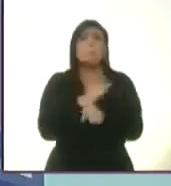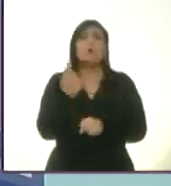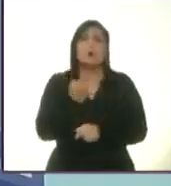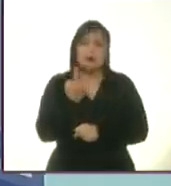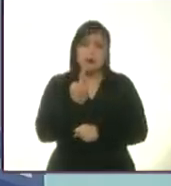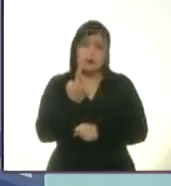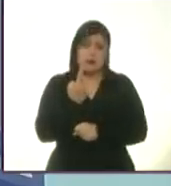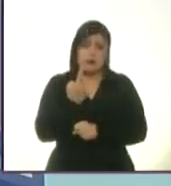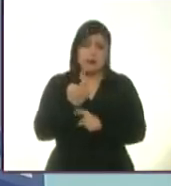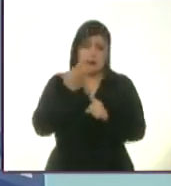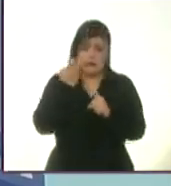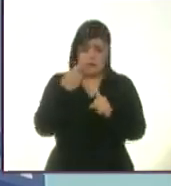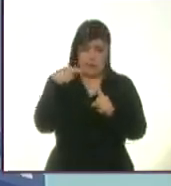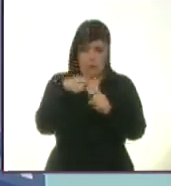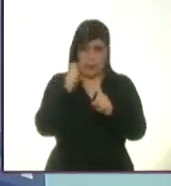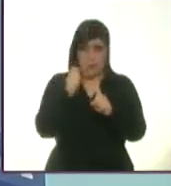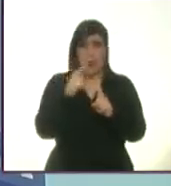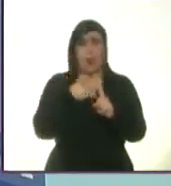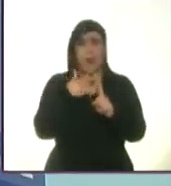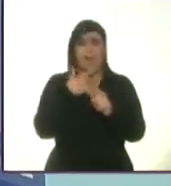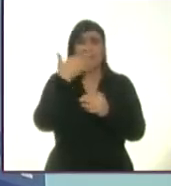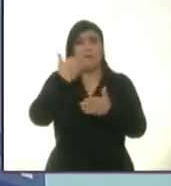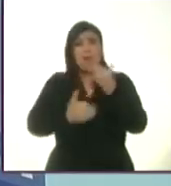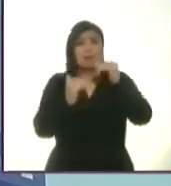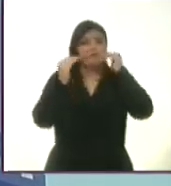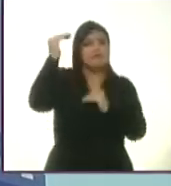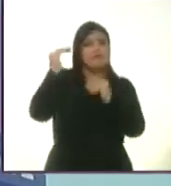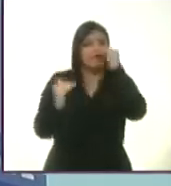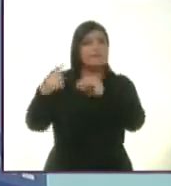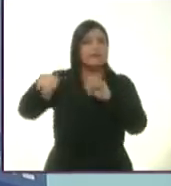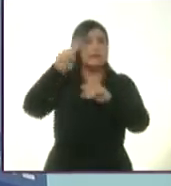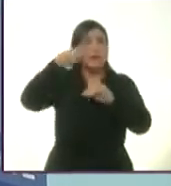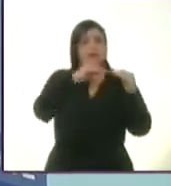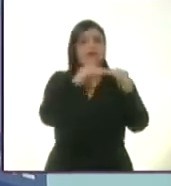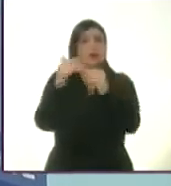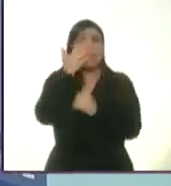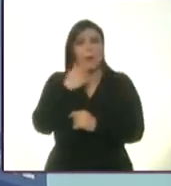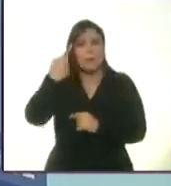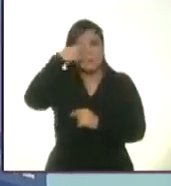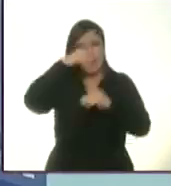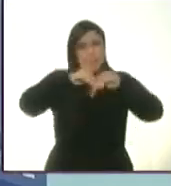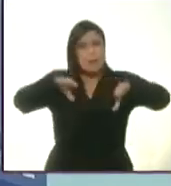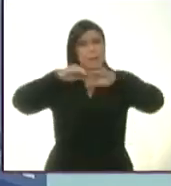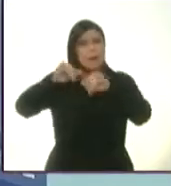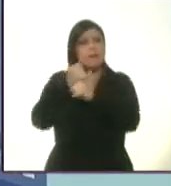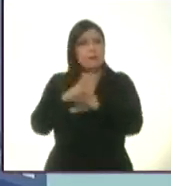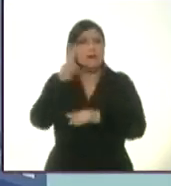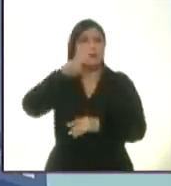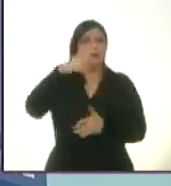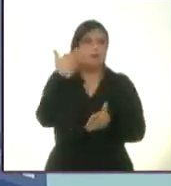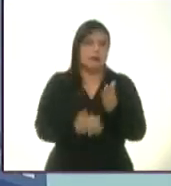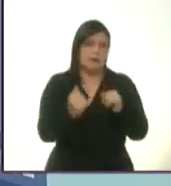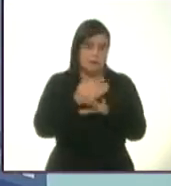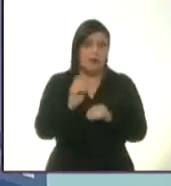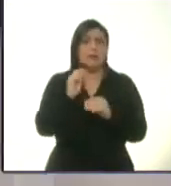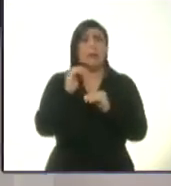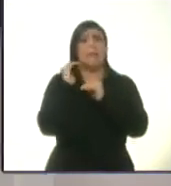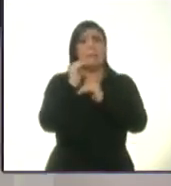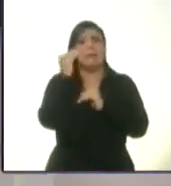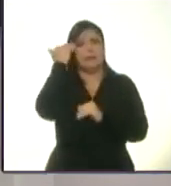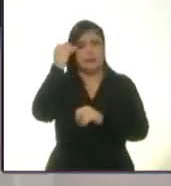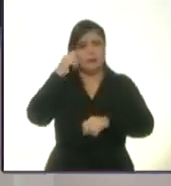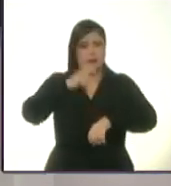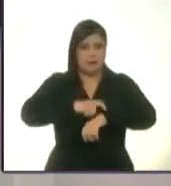esta falta de equidad en la cobertura mediática es la falta de información tiempo candidata